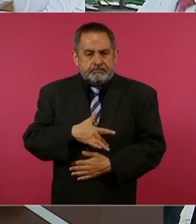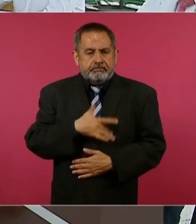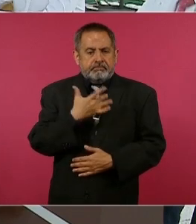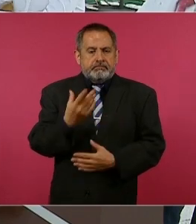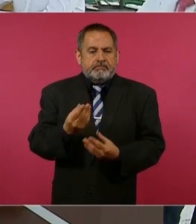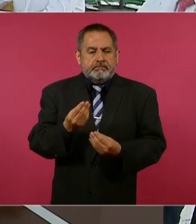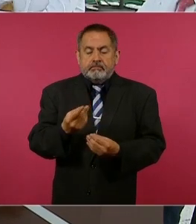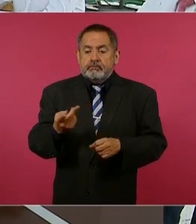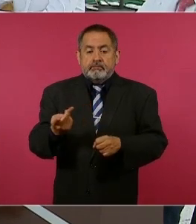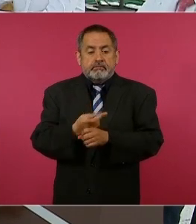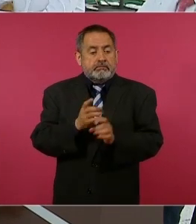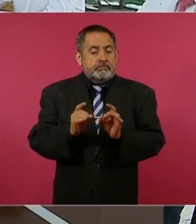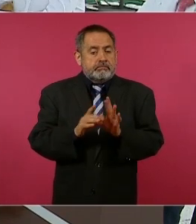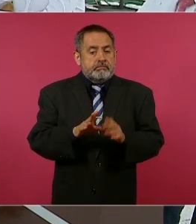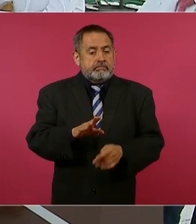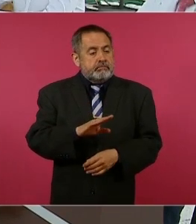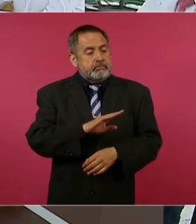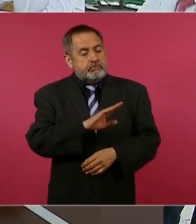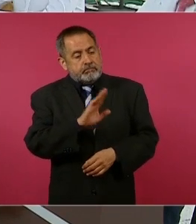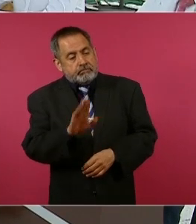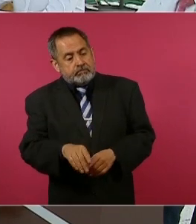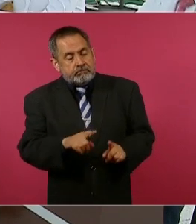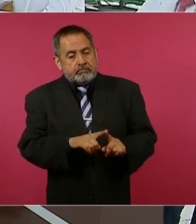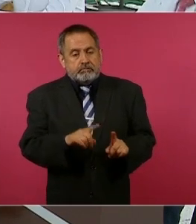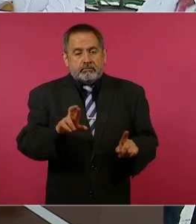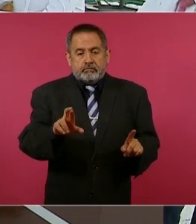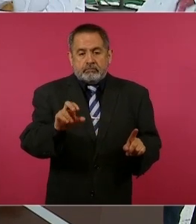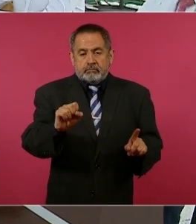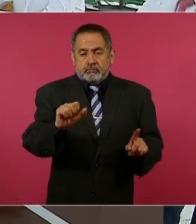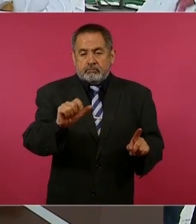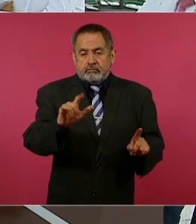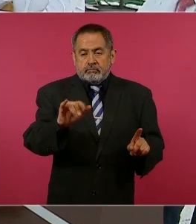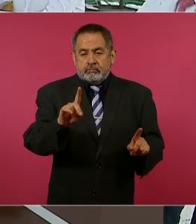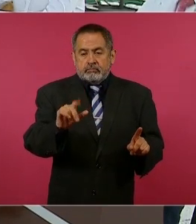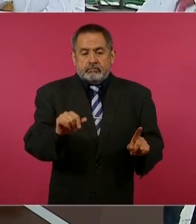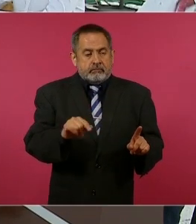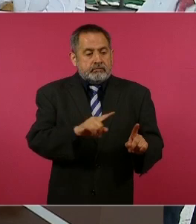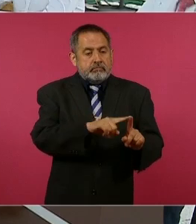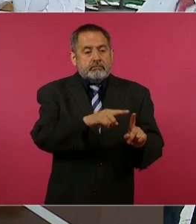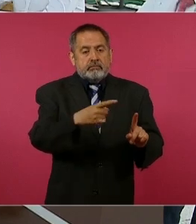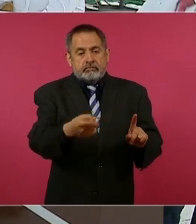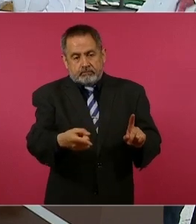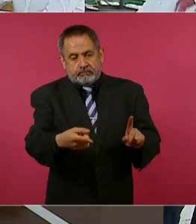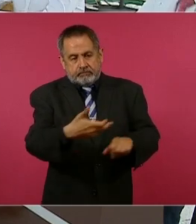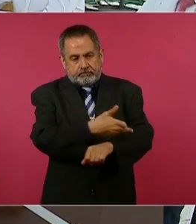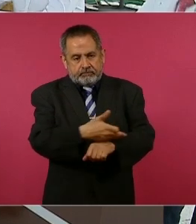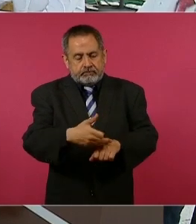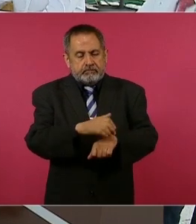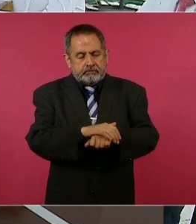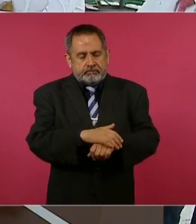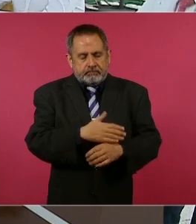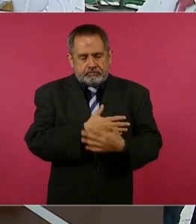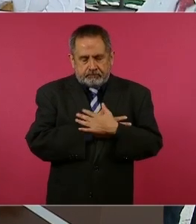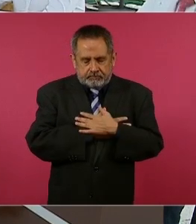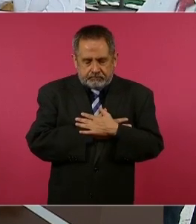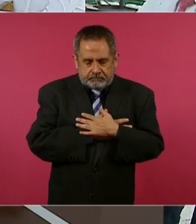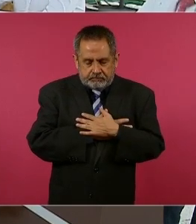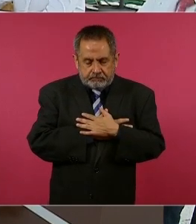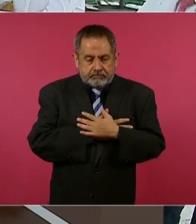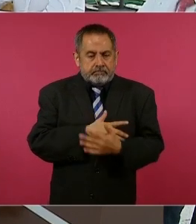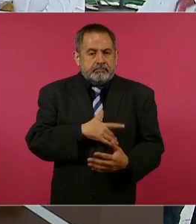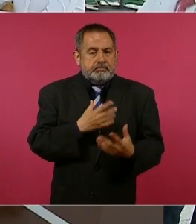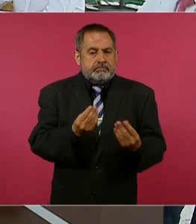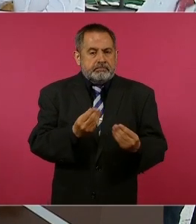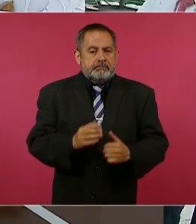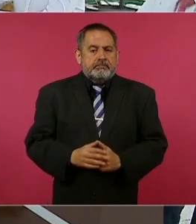pérdida lamentable de la compañera Rosalinda, a su familia y amigos, de verdad, mi más sentido pésame. Nos